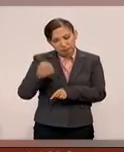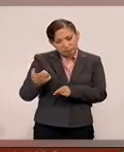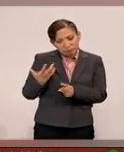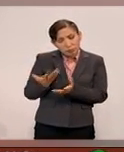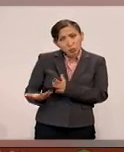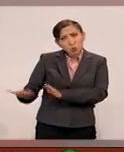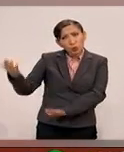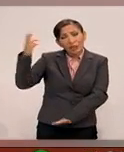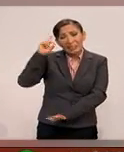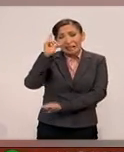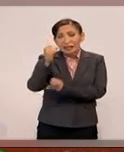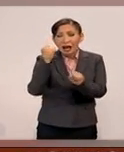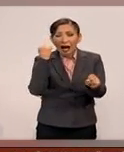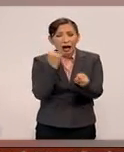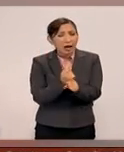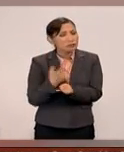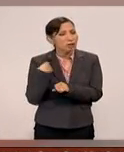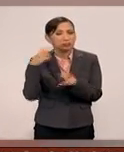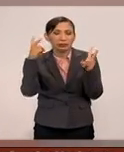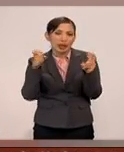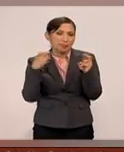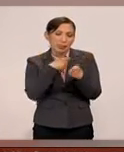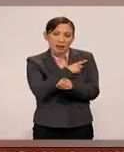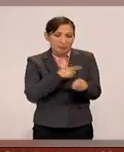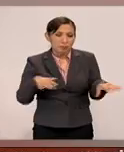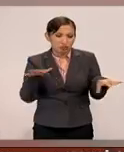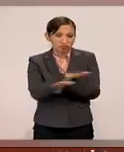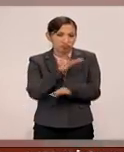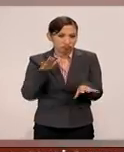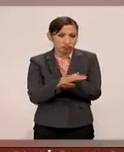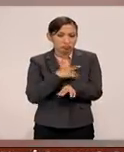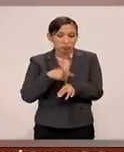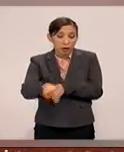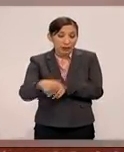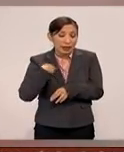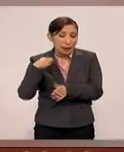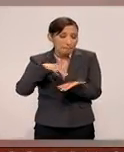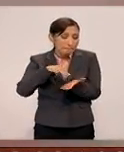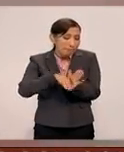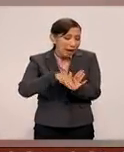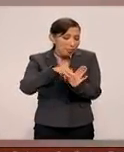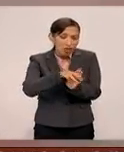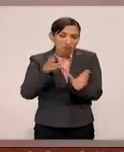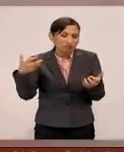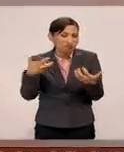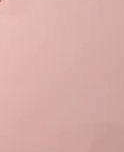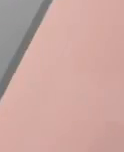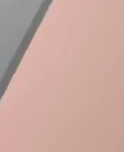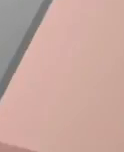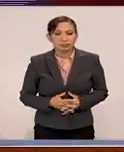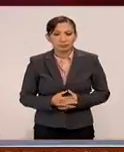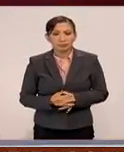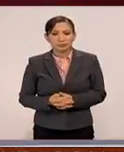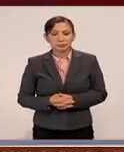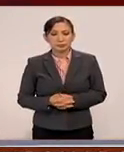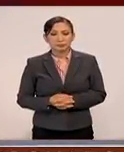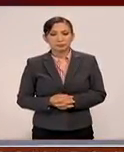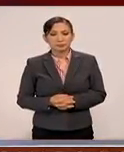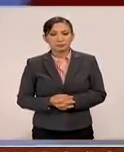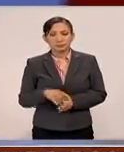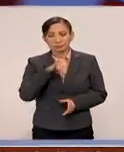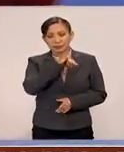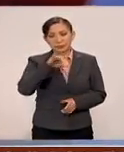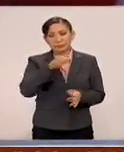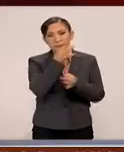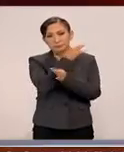de hace 30 años, que es un tema que tenemos que corregir porque metodológicamente es inadecuado. El